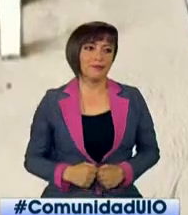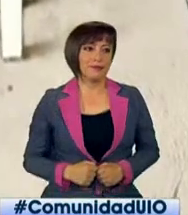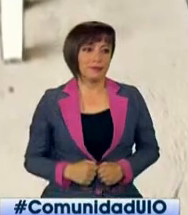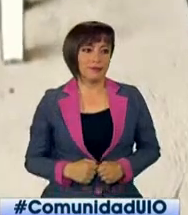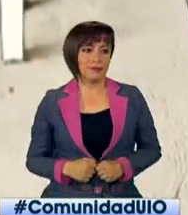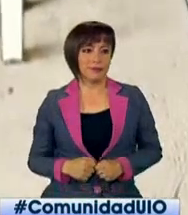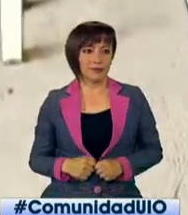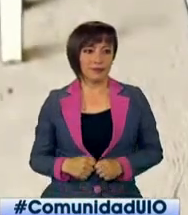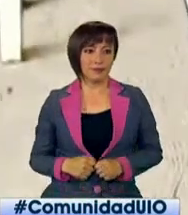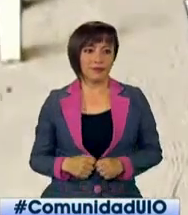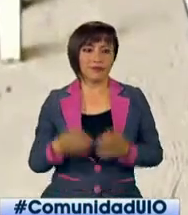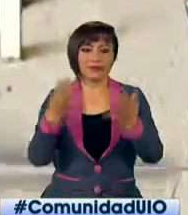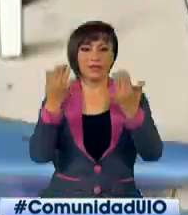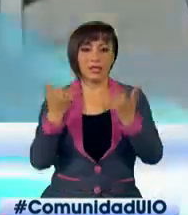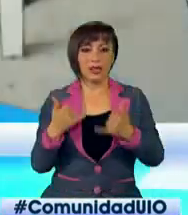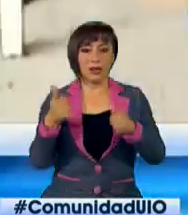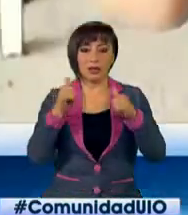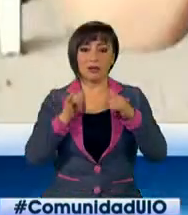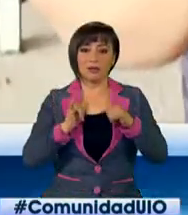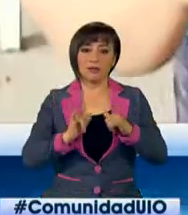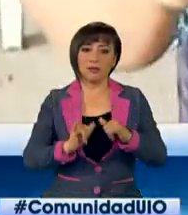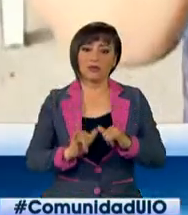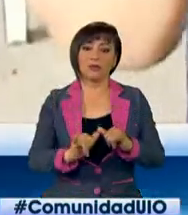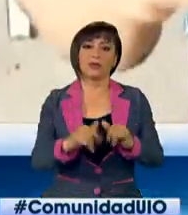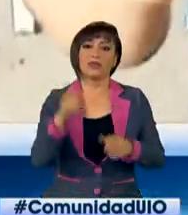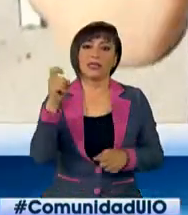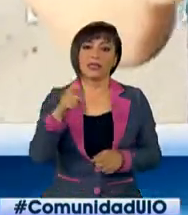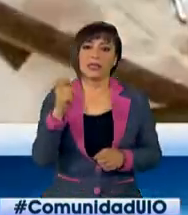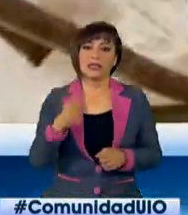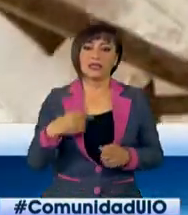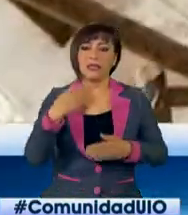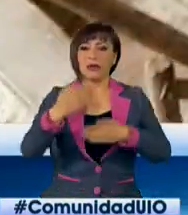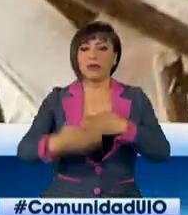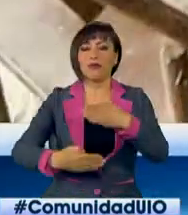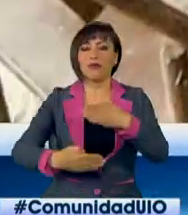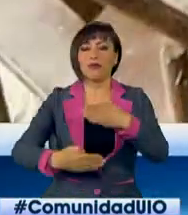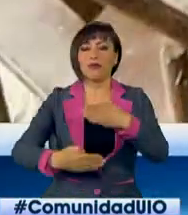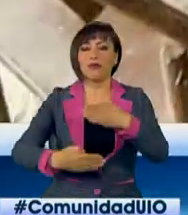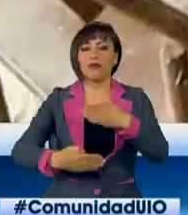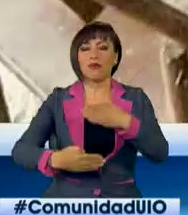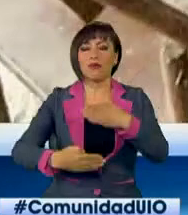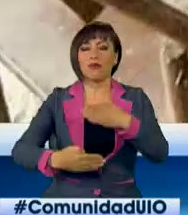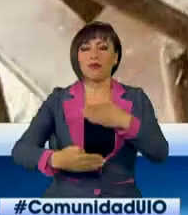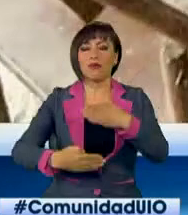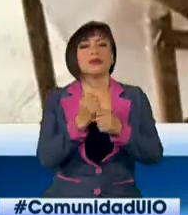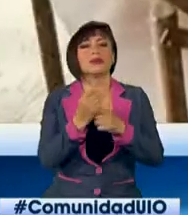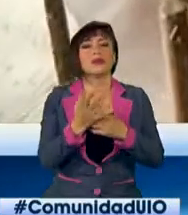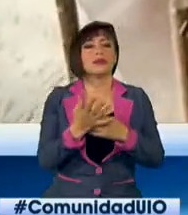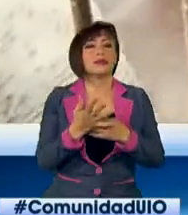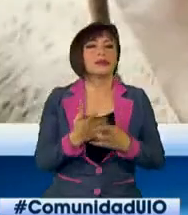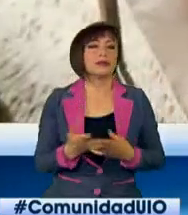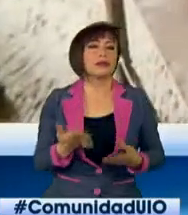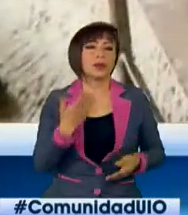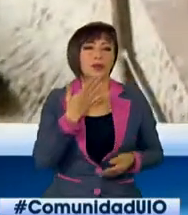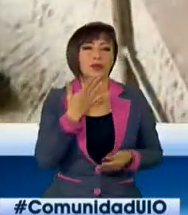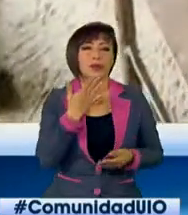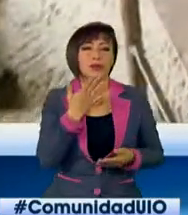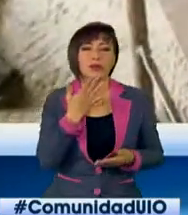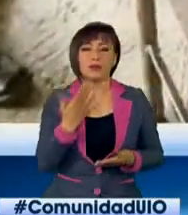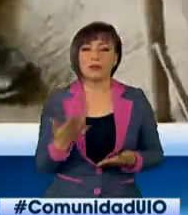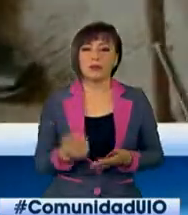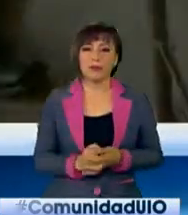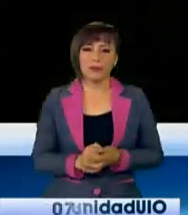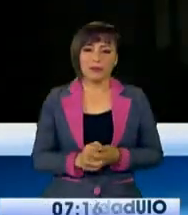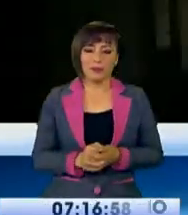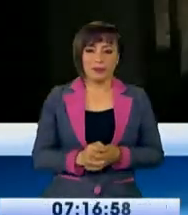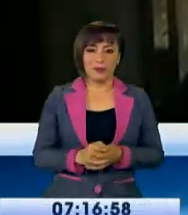Ahora debe seguir un largo proceso para recuperarse totalmente. Sin embargo, su presencia ha devuelto la alegría que faltaba en este